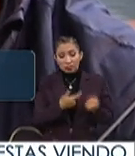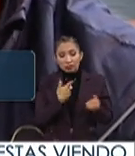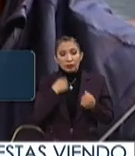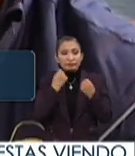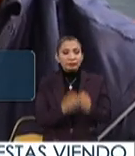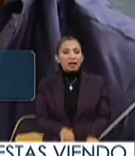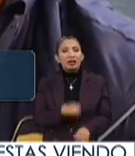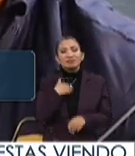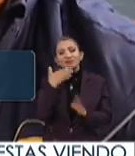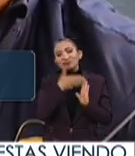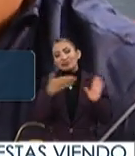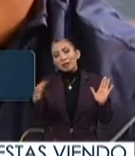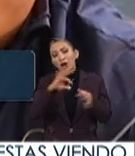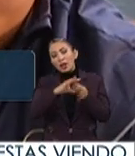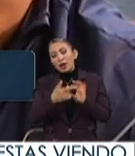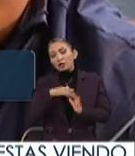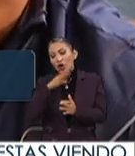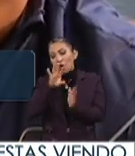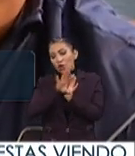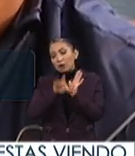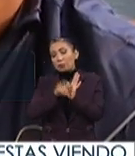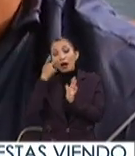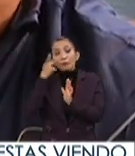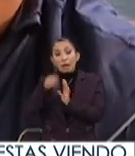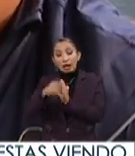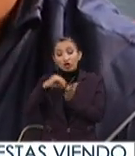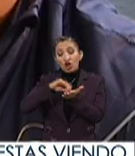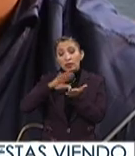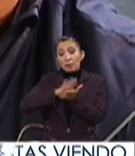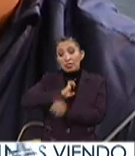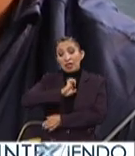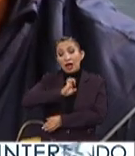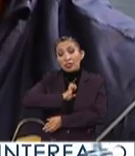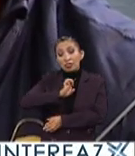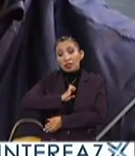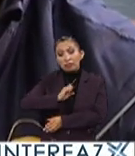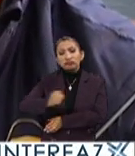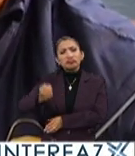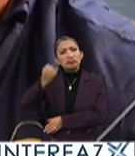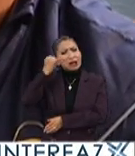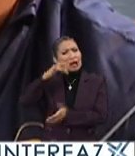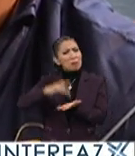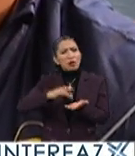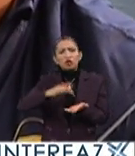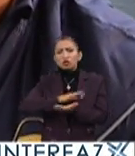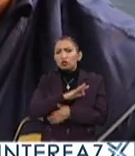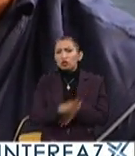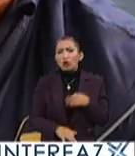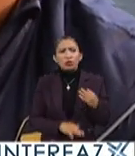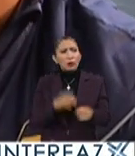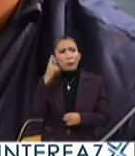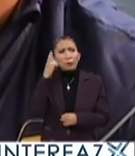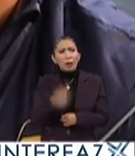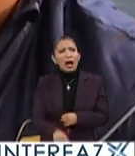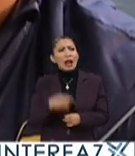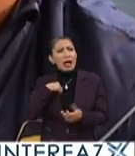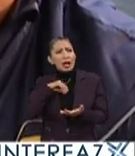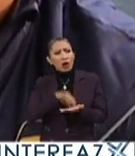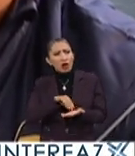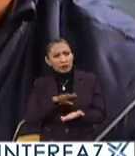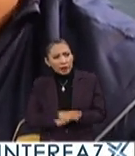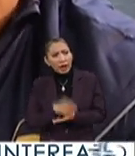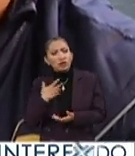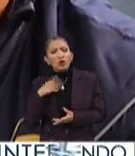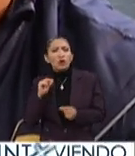el ciclo olímpico y meto mi currículum para ver que se me contrate como entrenador, también me dieron todo el apoyo del mundo para contratarme y